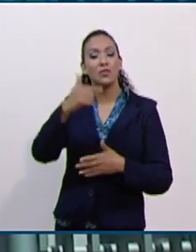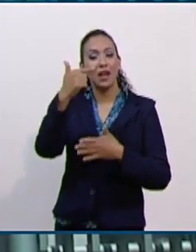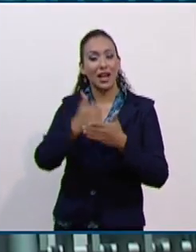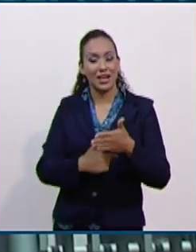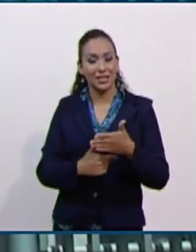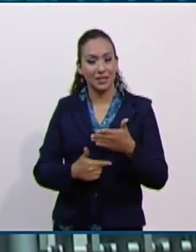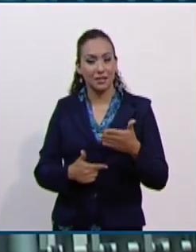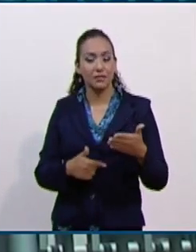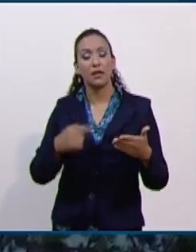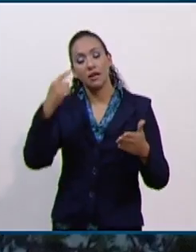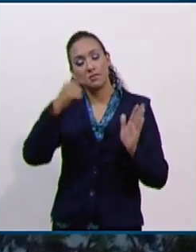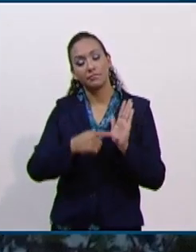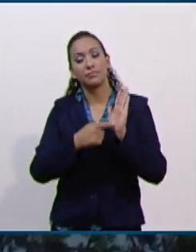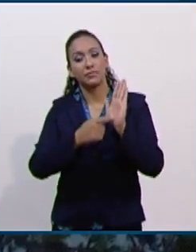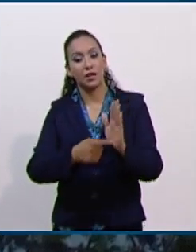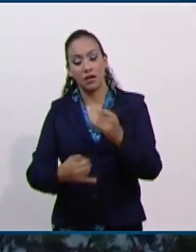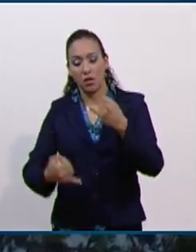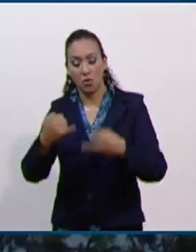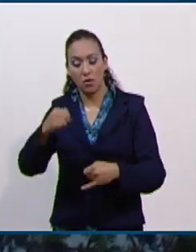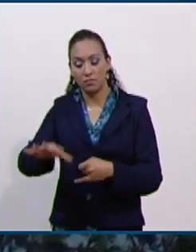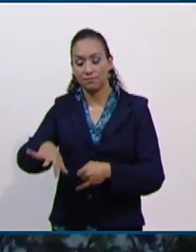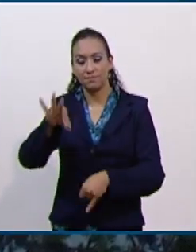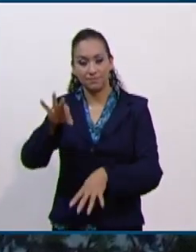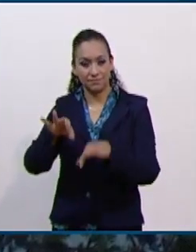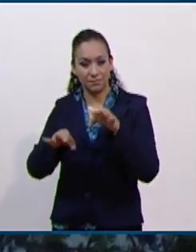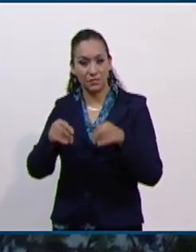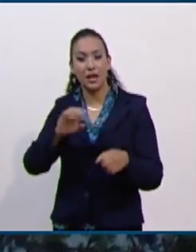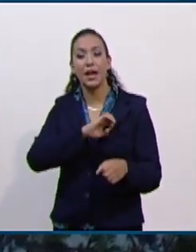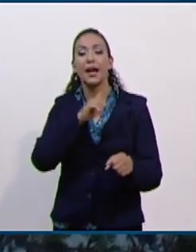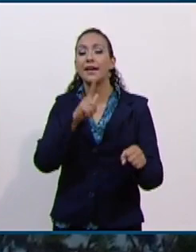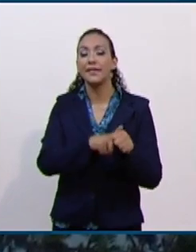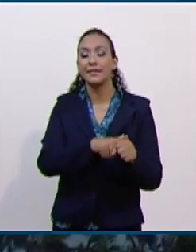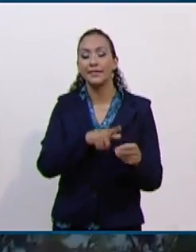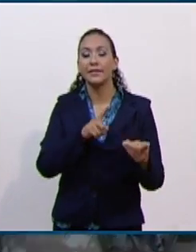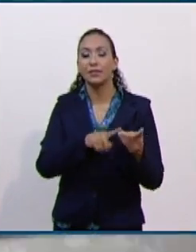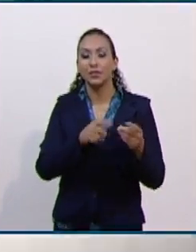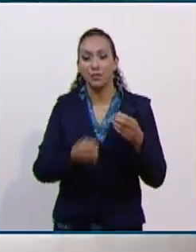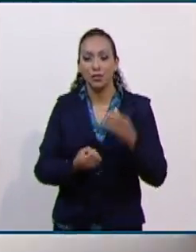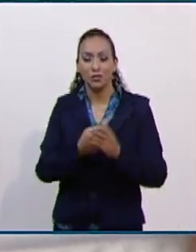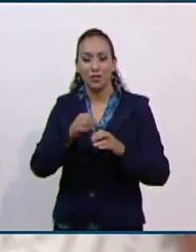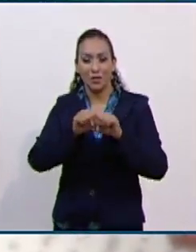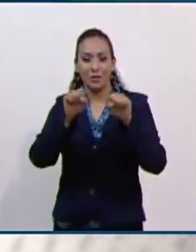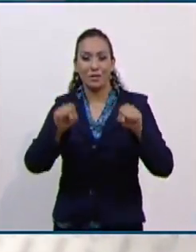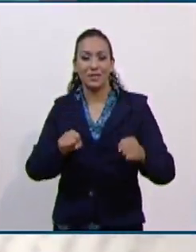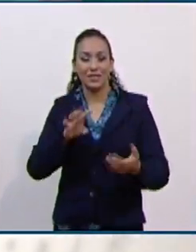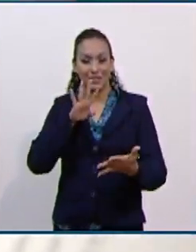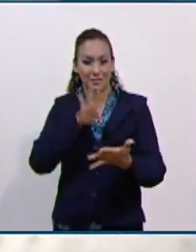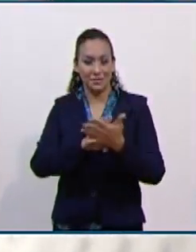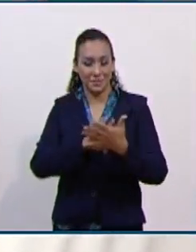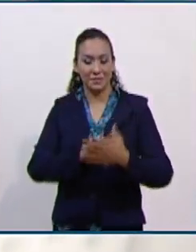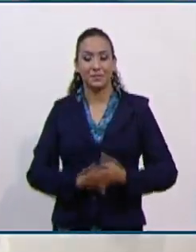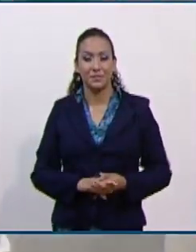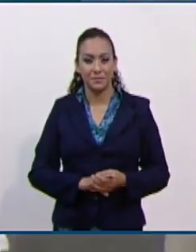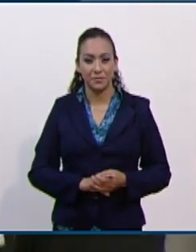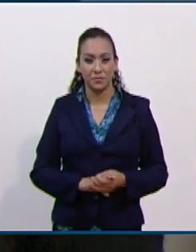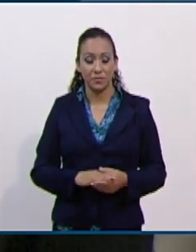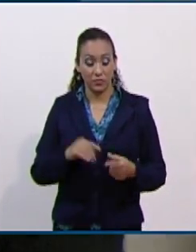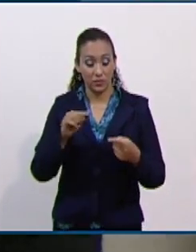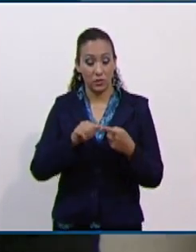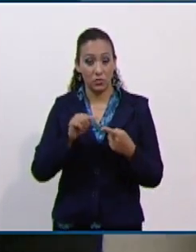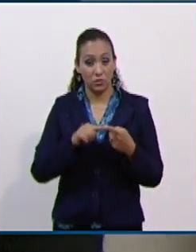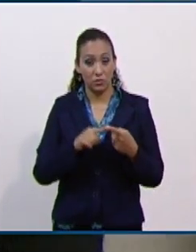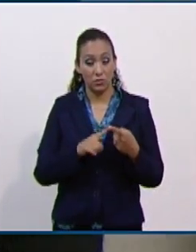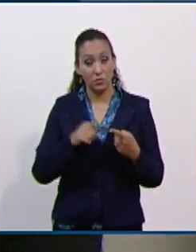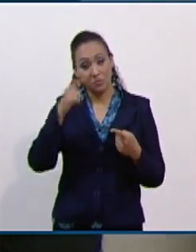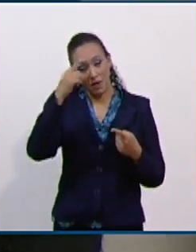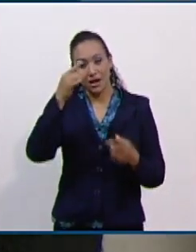oposición para la designación de jueces de distrito especializados en el nuevo sistema de justicia penal acusatorio, uno de ellos exclusivos